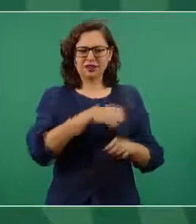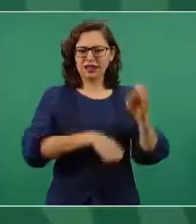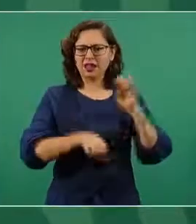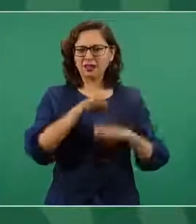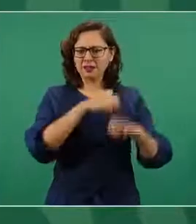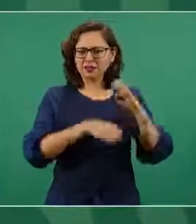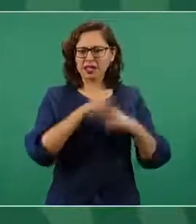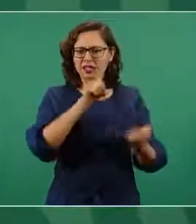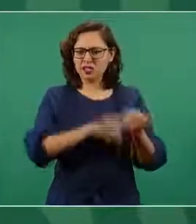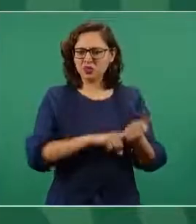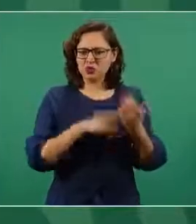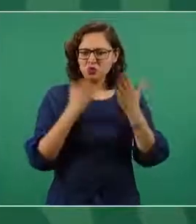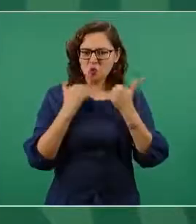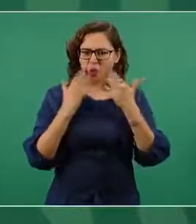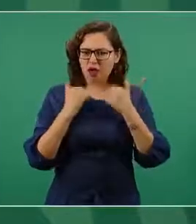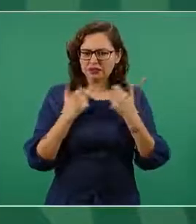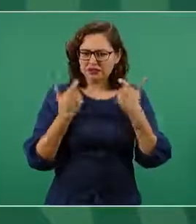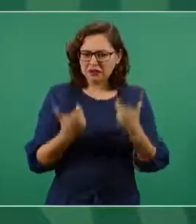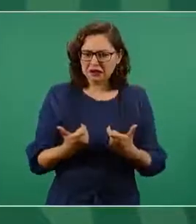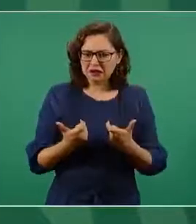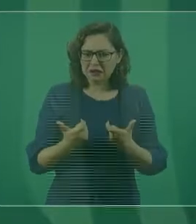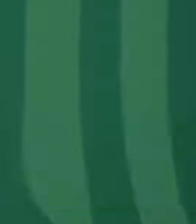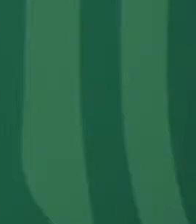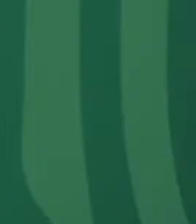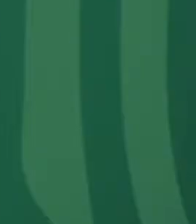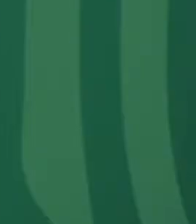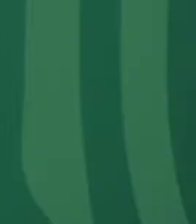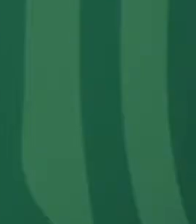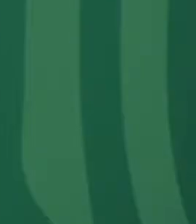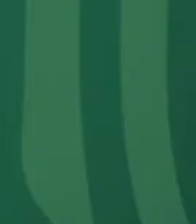tienen recursos para